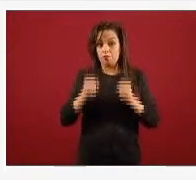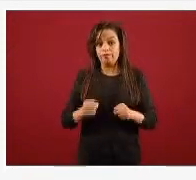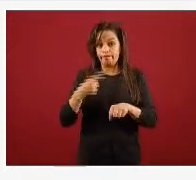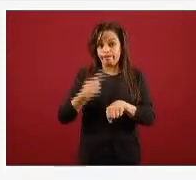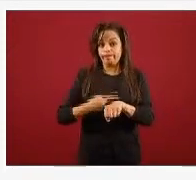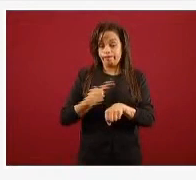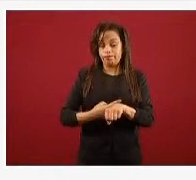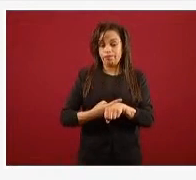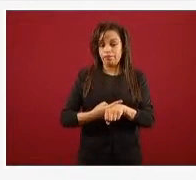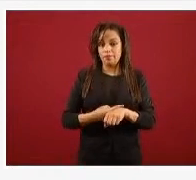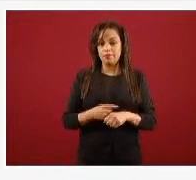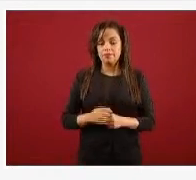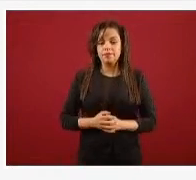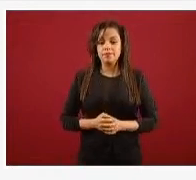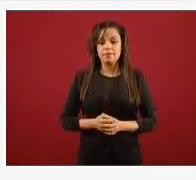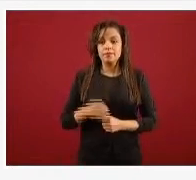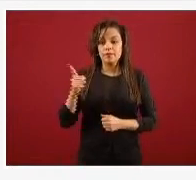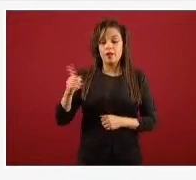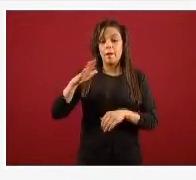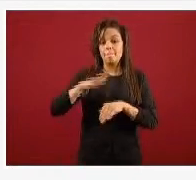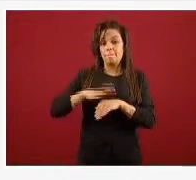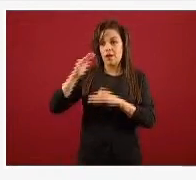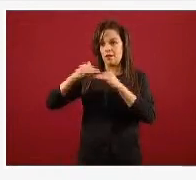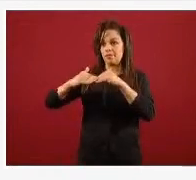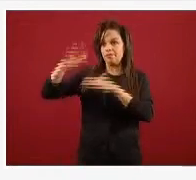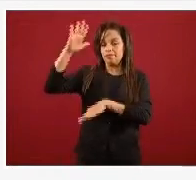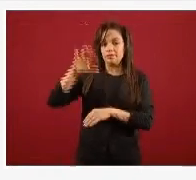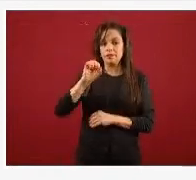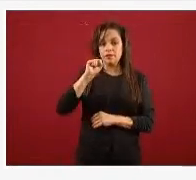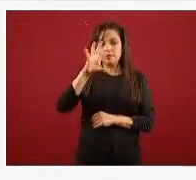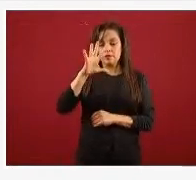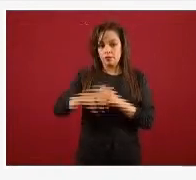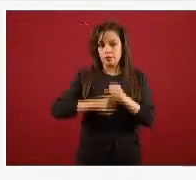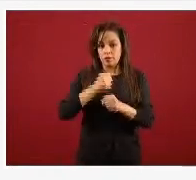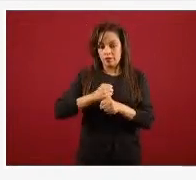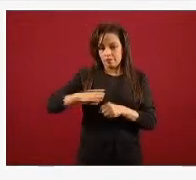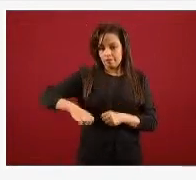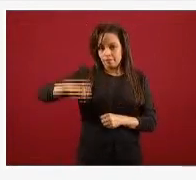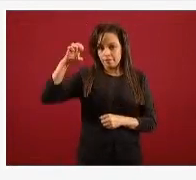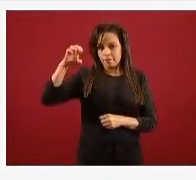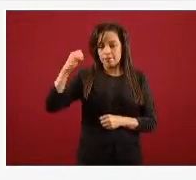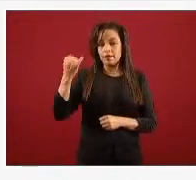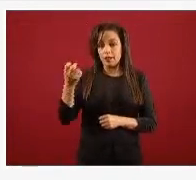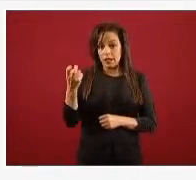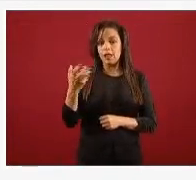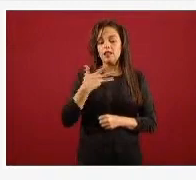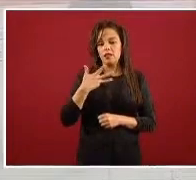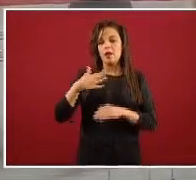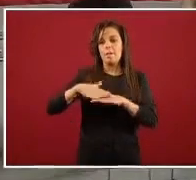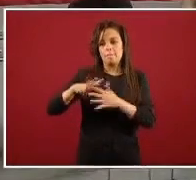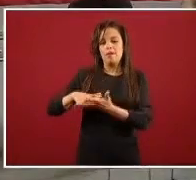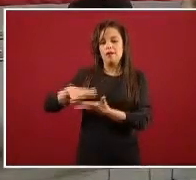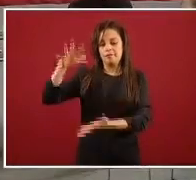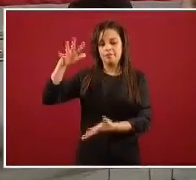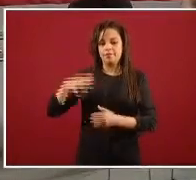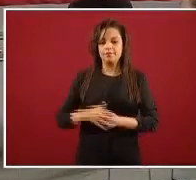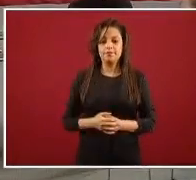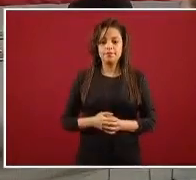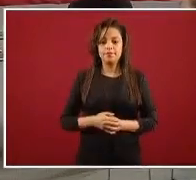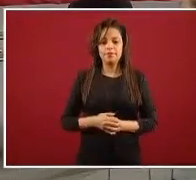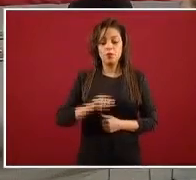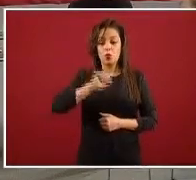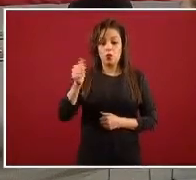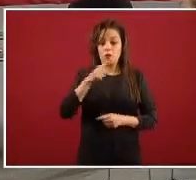repuntando en su momento en los mayores de 65 años, en donde también vemos cómo hay ese incremento. En el siguiente mapa podemos ver